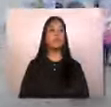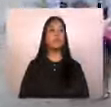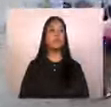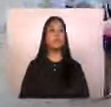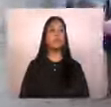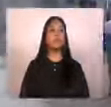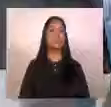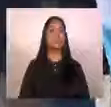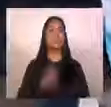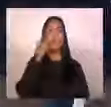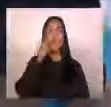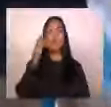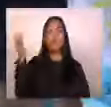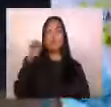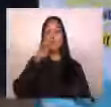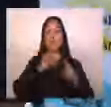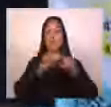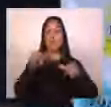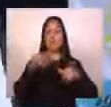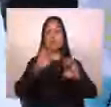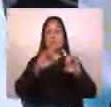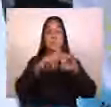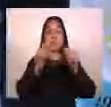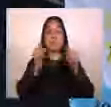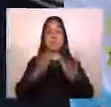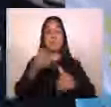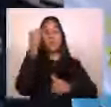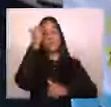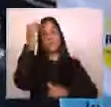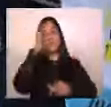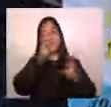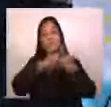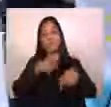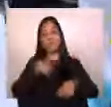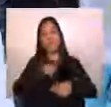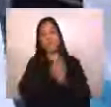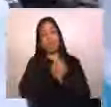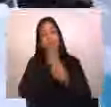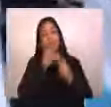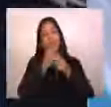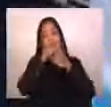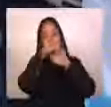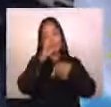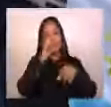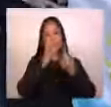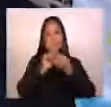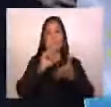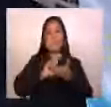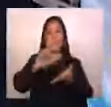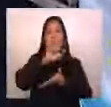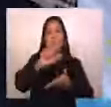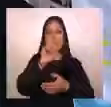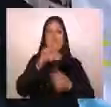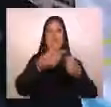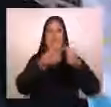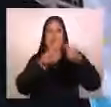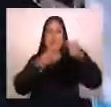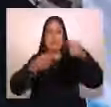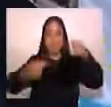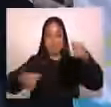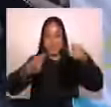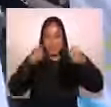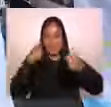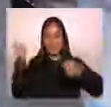También a sus exalumnas. Hoy saludamos con cariño y respeto al Colegio El